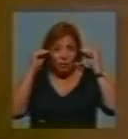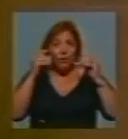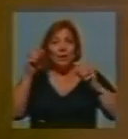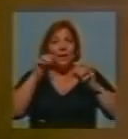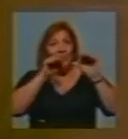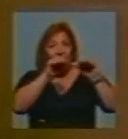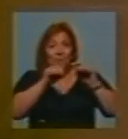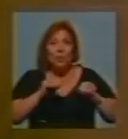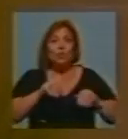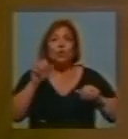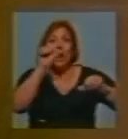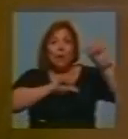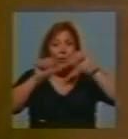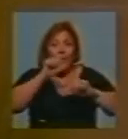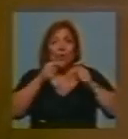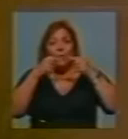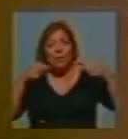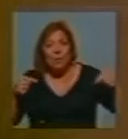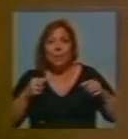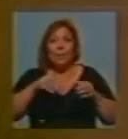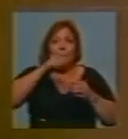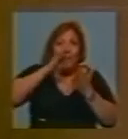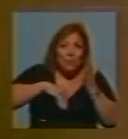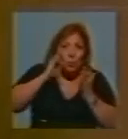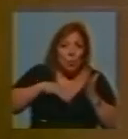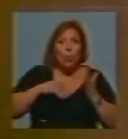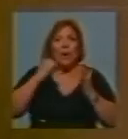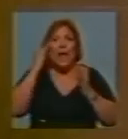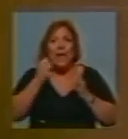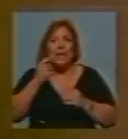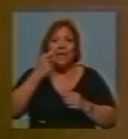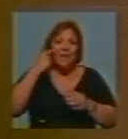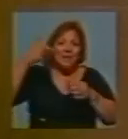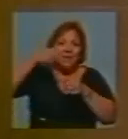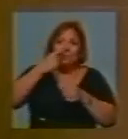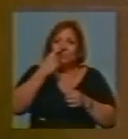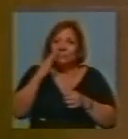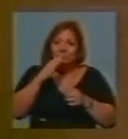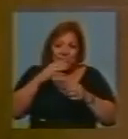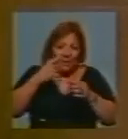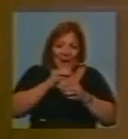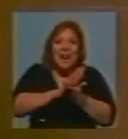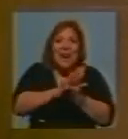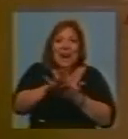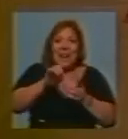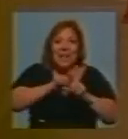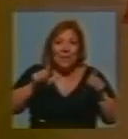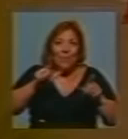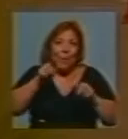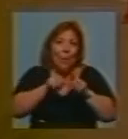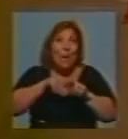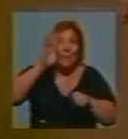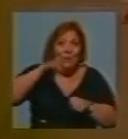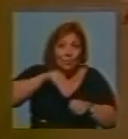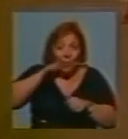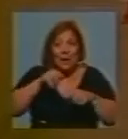laboratorio que contenía productos farmacéuticos, pinturas y solventes, según informó Bomberos. Zona América informó que el parque operará normalmente en el